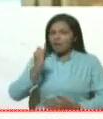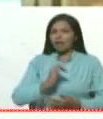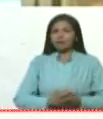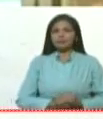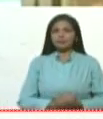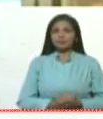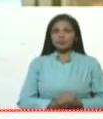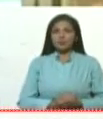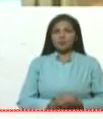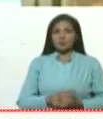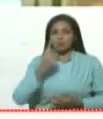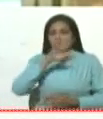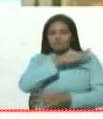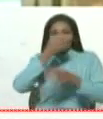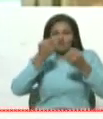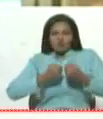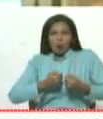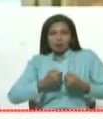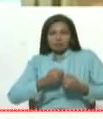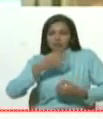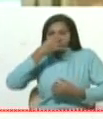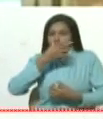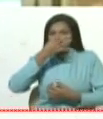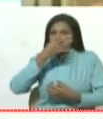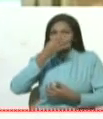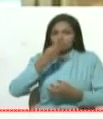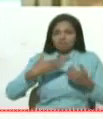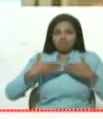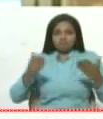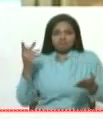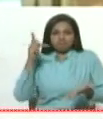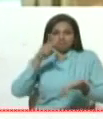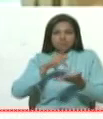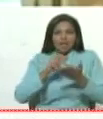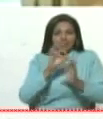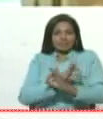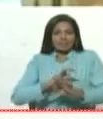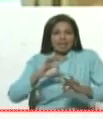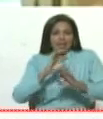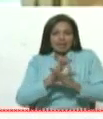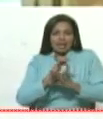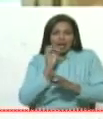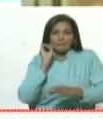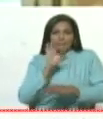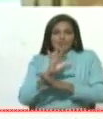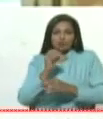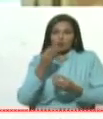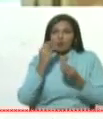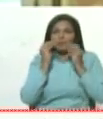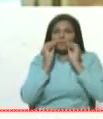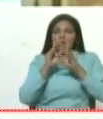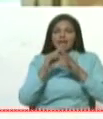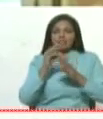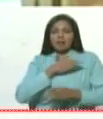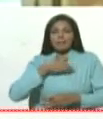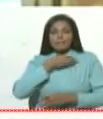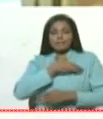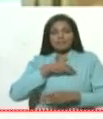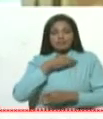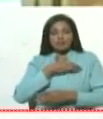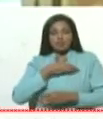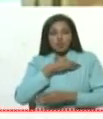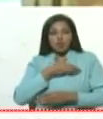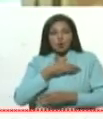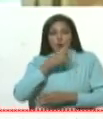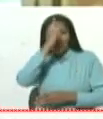un virus fuerte, fuerte, fuerte. No me permitió presentarme, le envió un beso a la misión Robinson 1 y